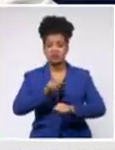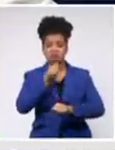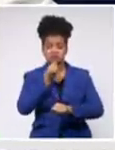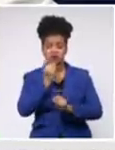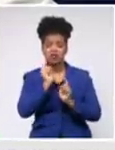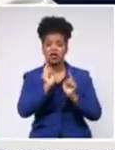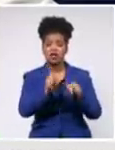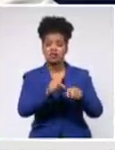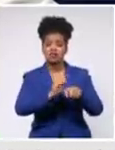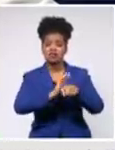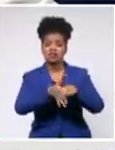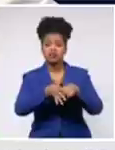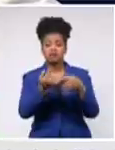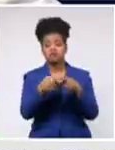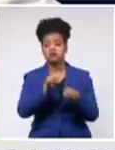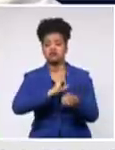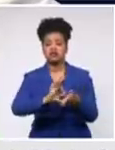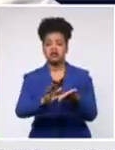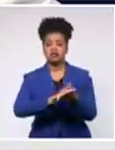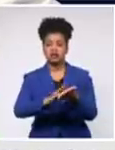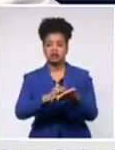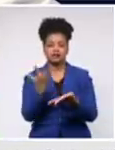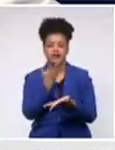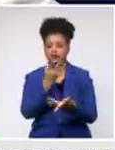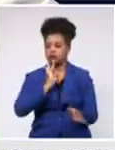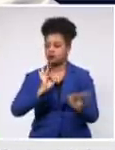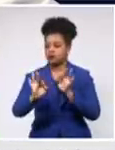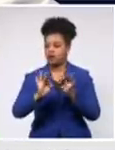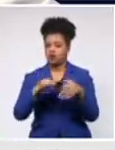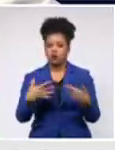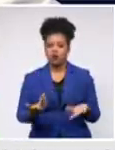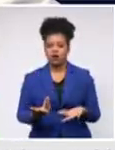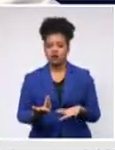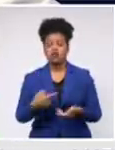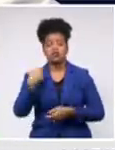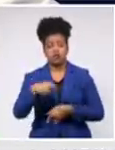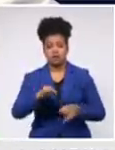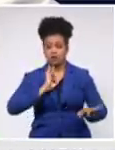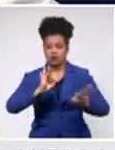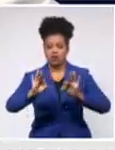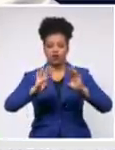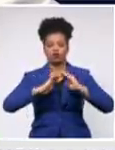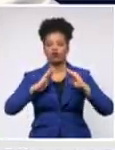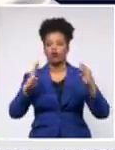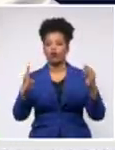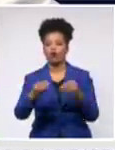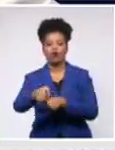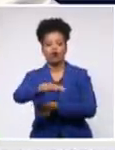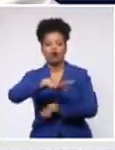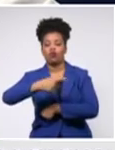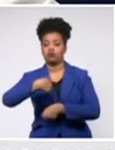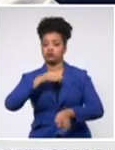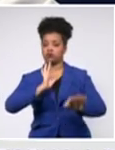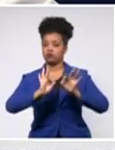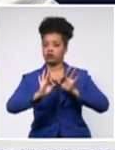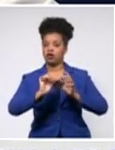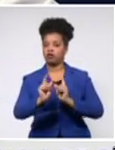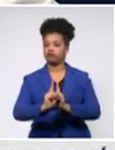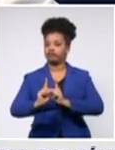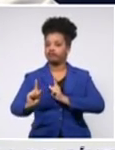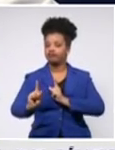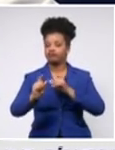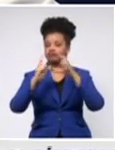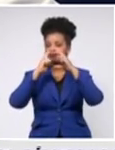me protejo y de quién no me protejo. Por lo tanto, me protejo de todo el mundo, porque realmente decir